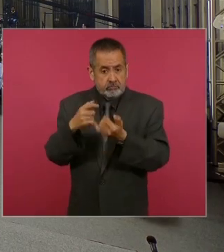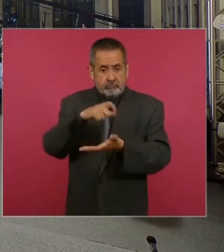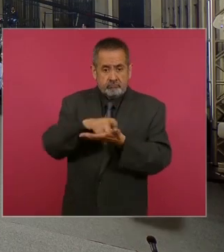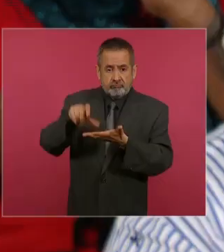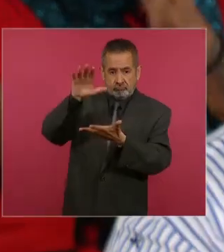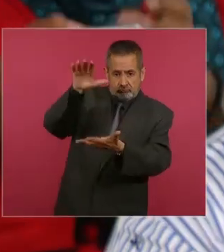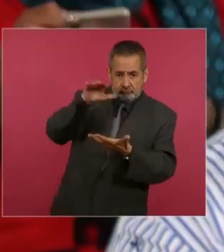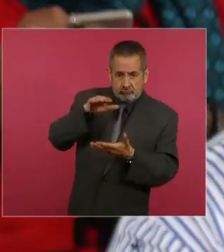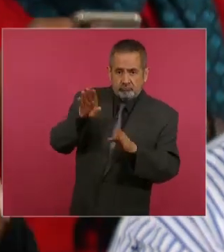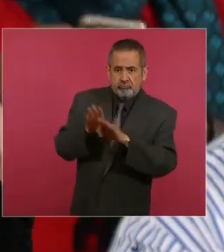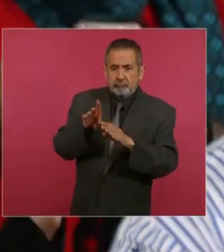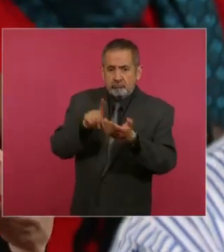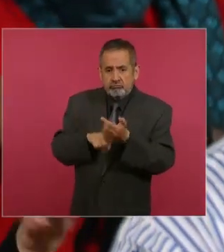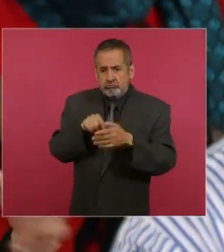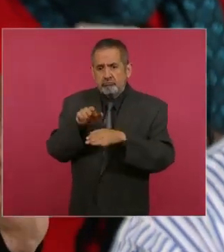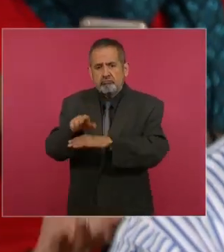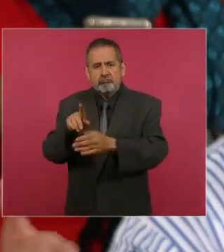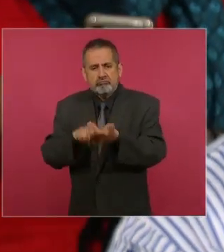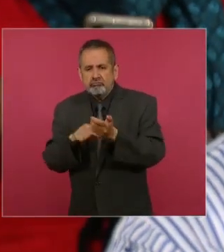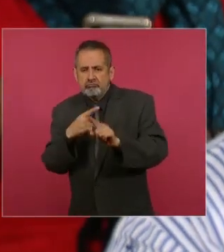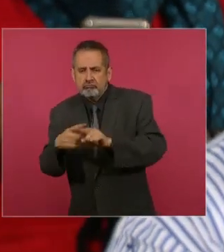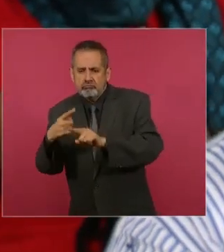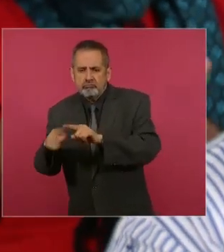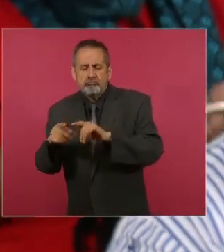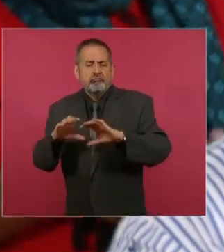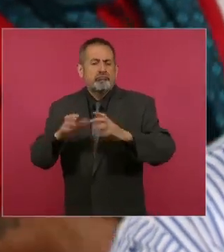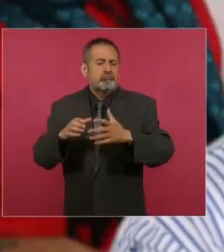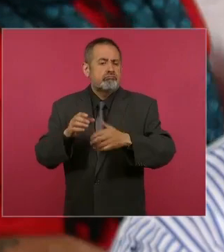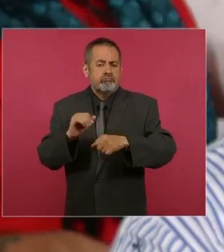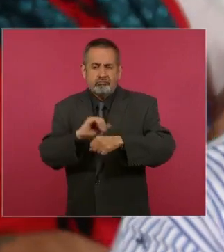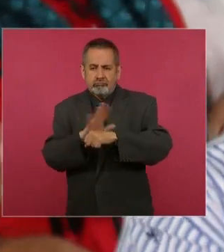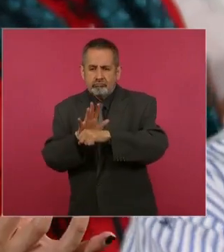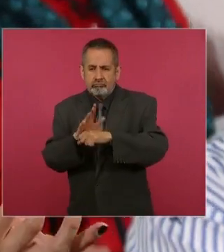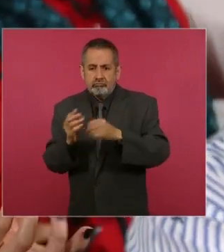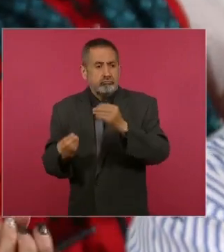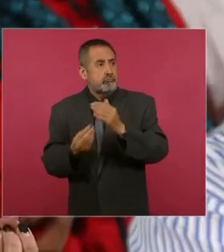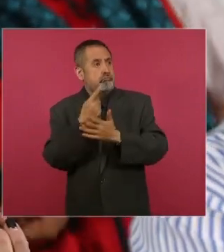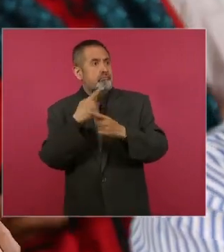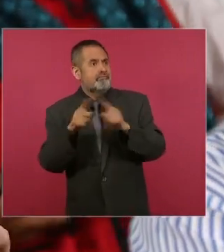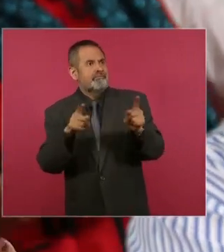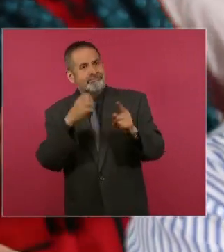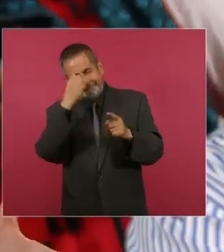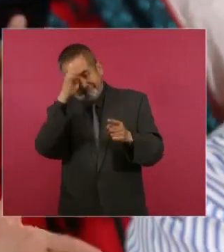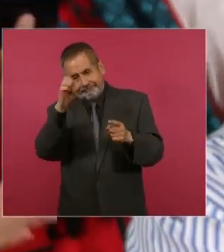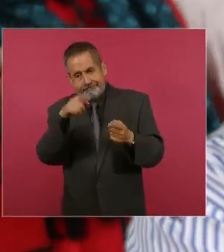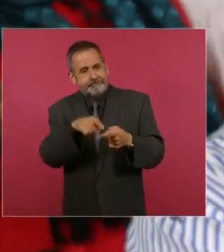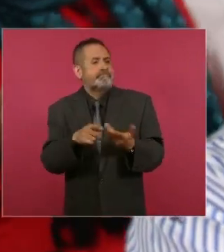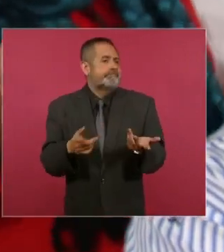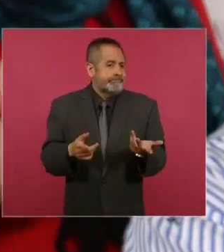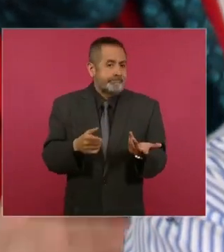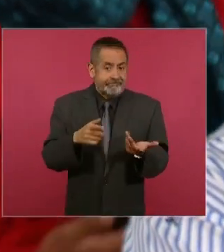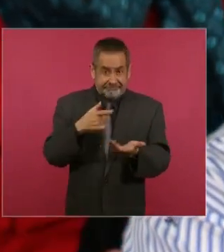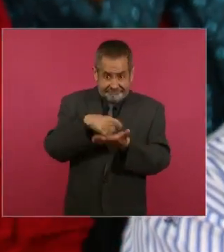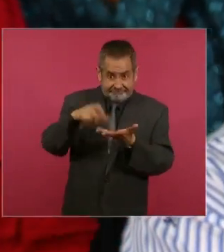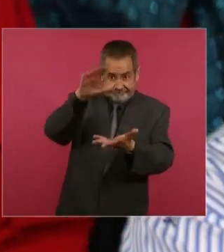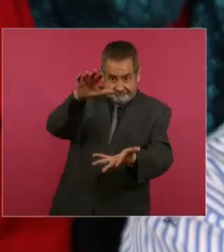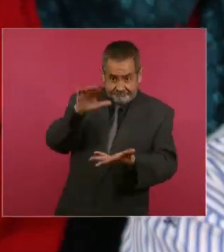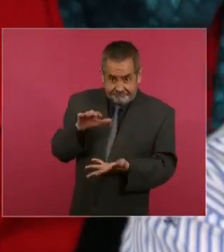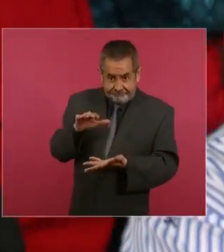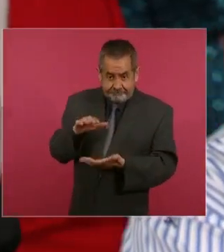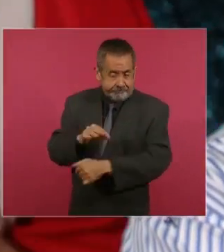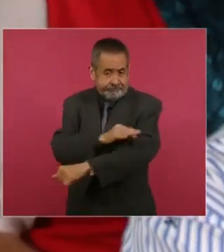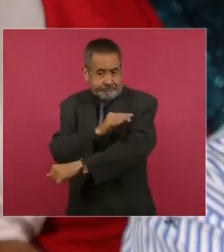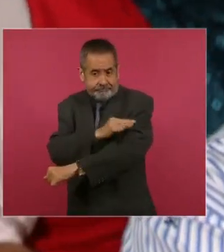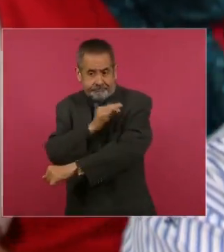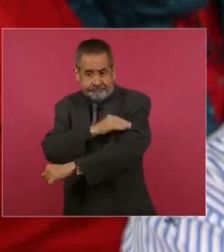de vacunas acordes a estas nuevas variantes contra el COVID que se han dado. ¿Cuándo se proyectaría esa adquisición y si hay solicitud de estas marcas